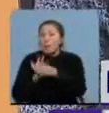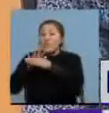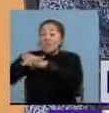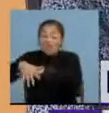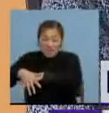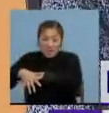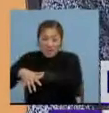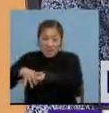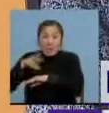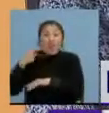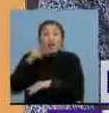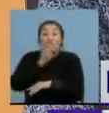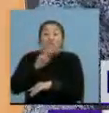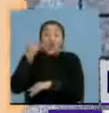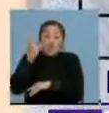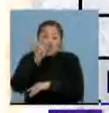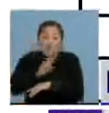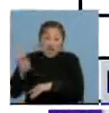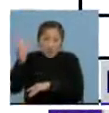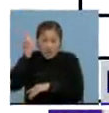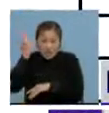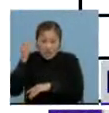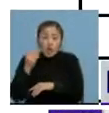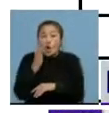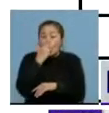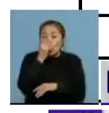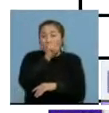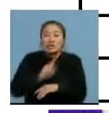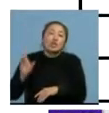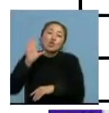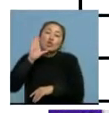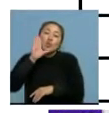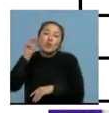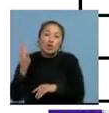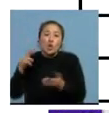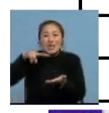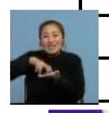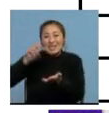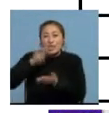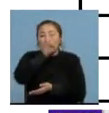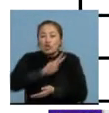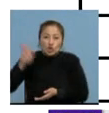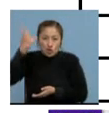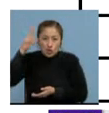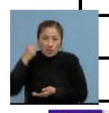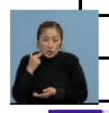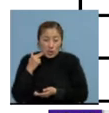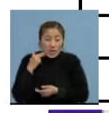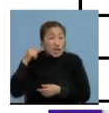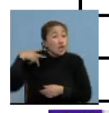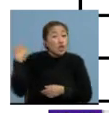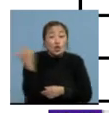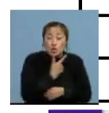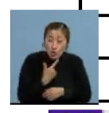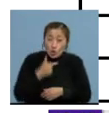857 pesos por ese mismo consumo córdoba 152 alta 289 nosotros somos la tercera